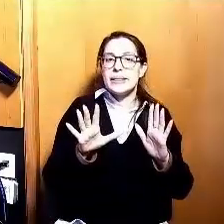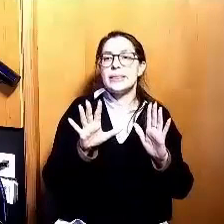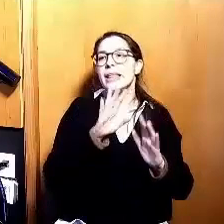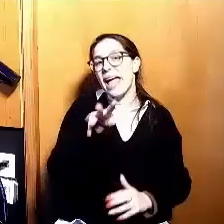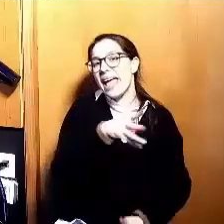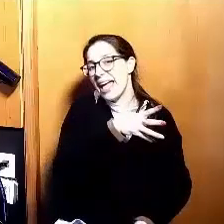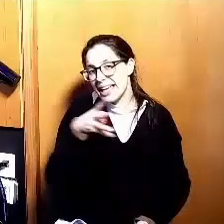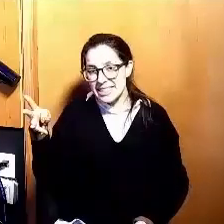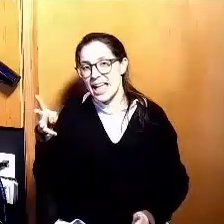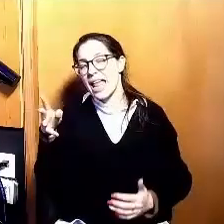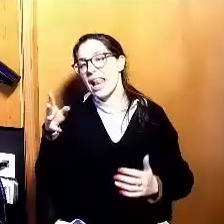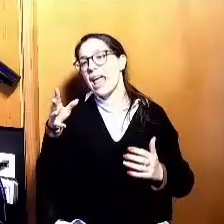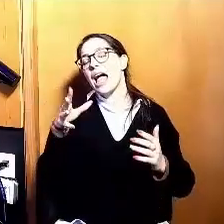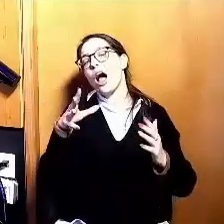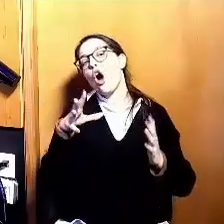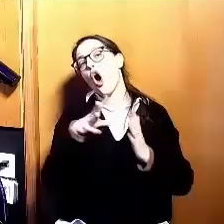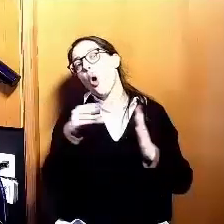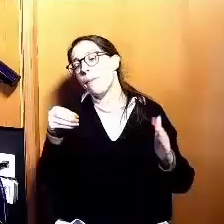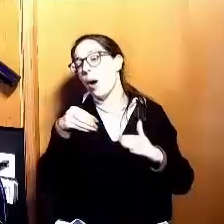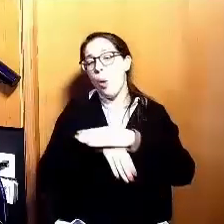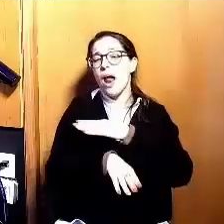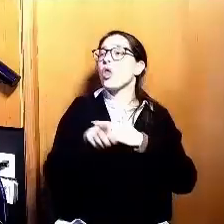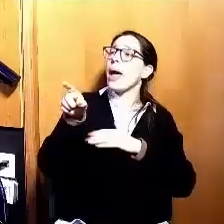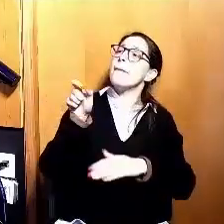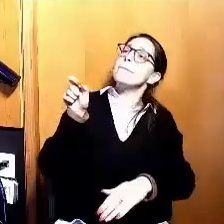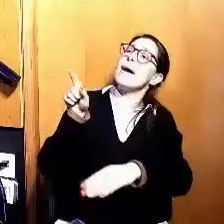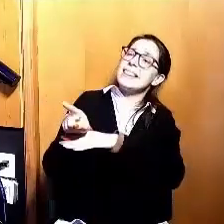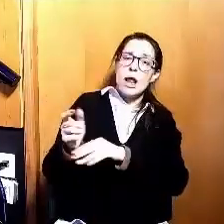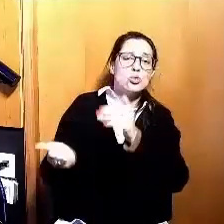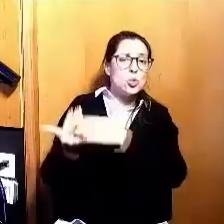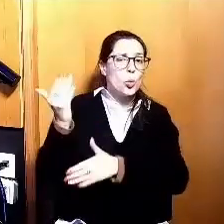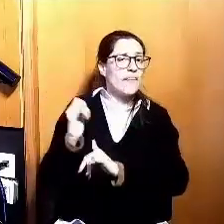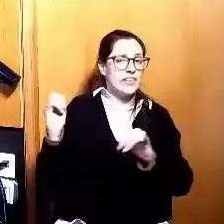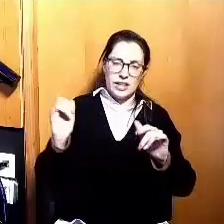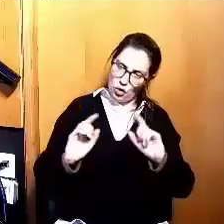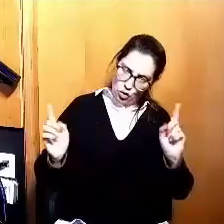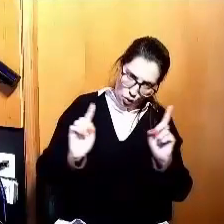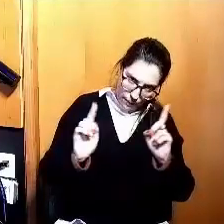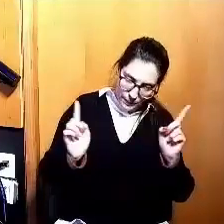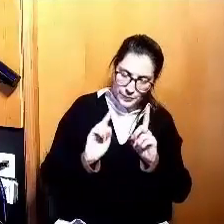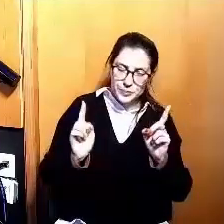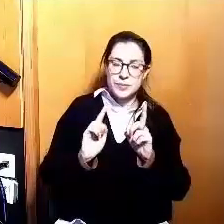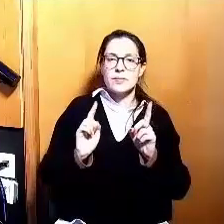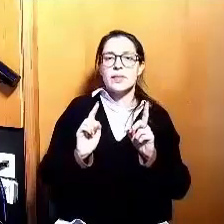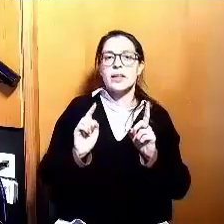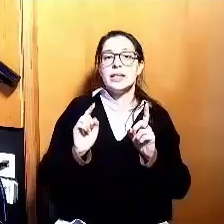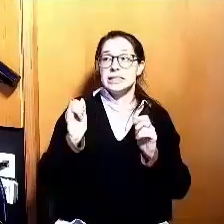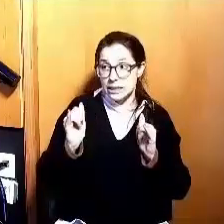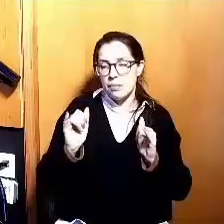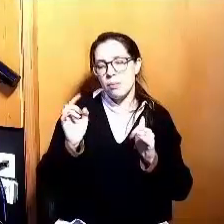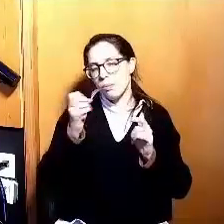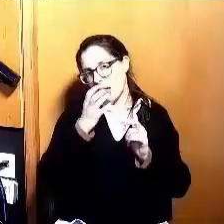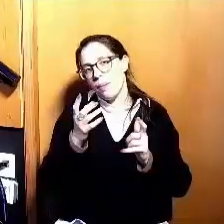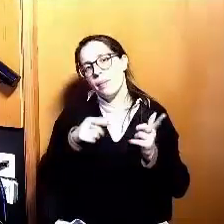como CSV y mándaselo a él que lo pone ahí en el SICAN. Sigue siendo así, pero bueno, en la medida en la